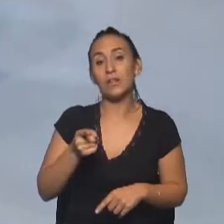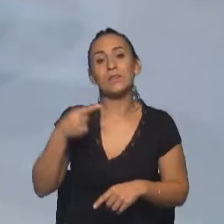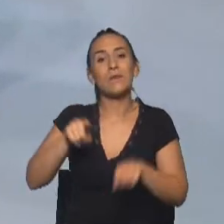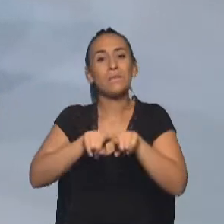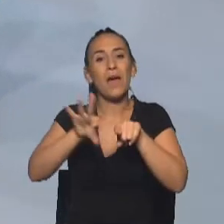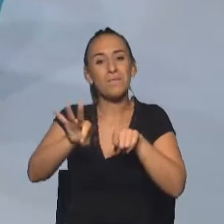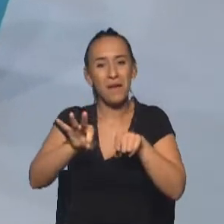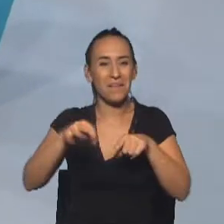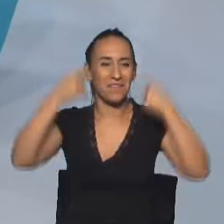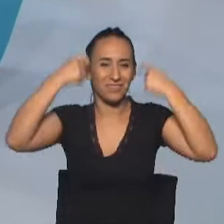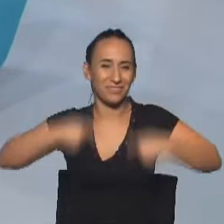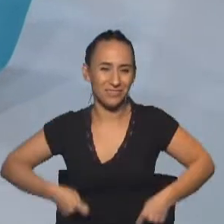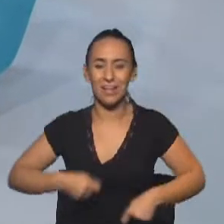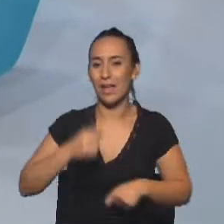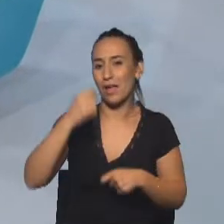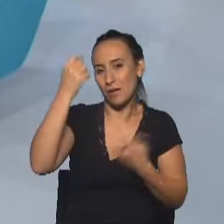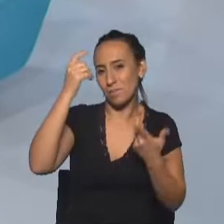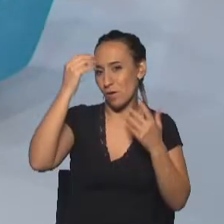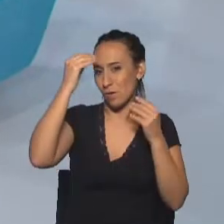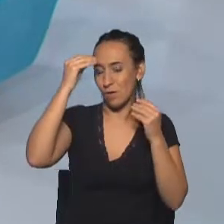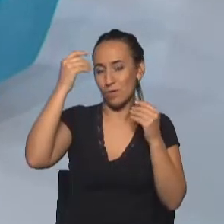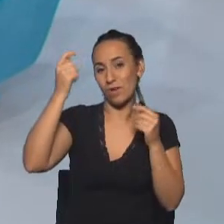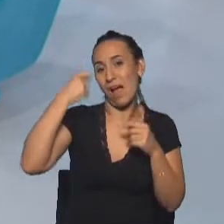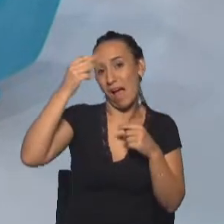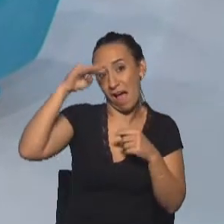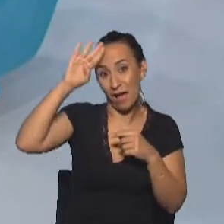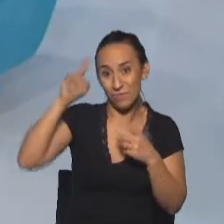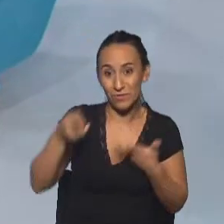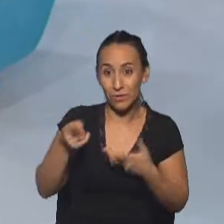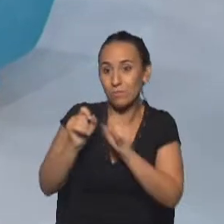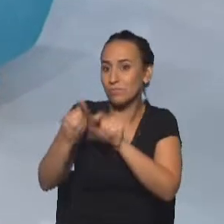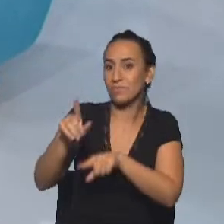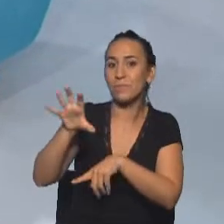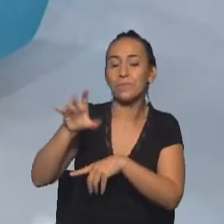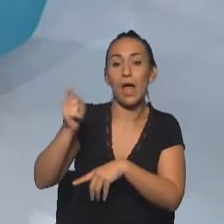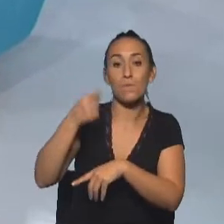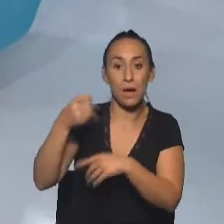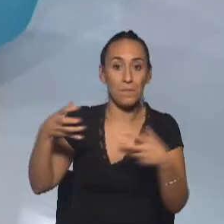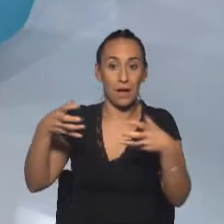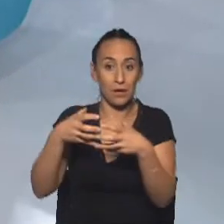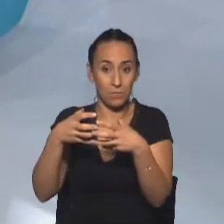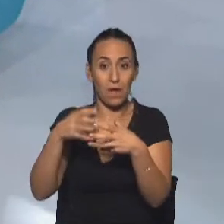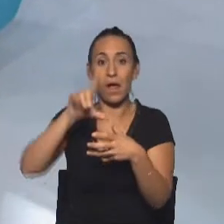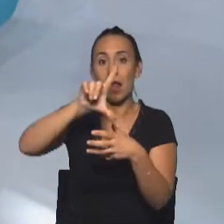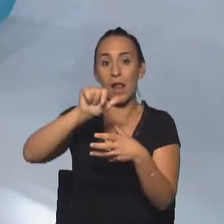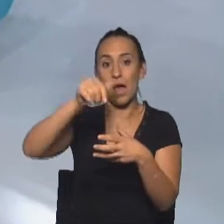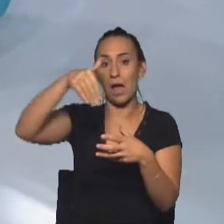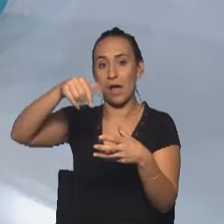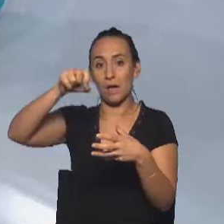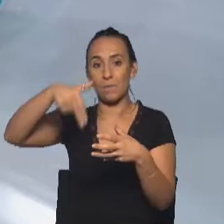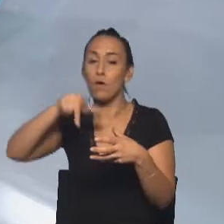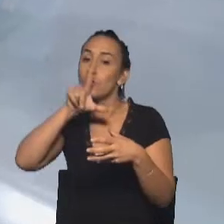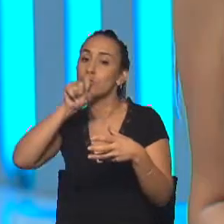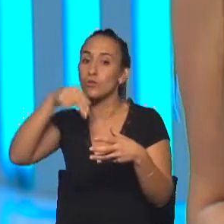las pilchas de paisano, porque era tradicionalista. Claro, es Pampa, es como una guardapampa. De la agrupación tradicionalista La Montonera. De la guardapampa, es